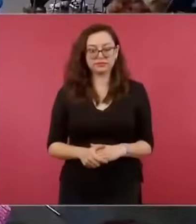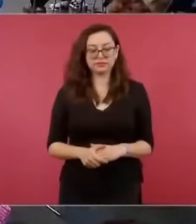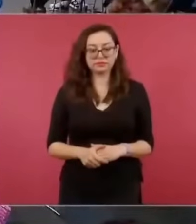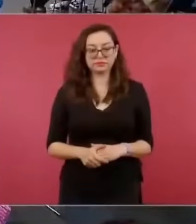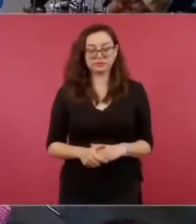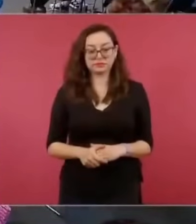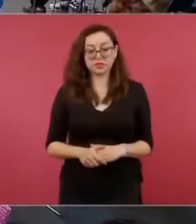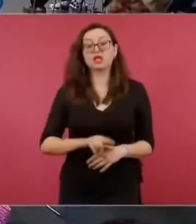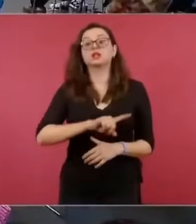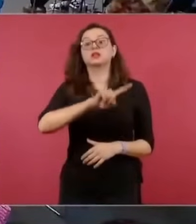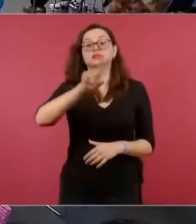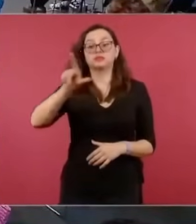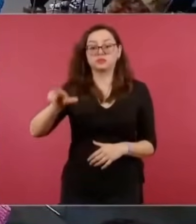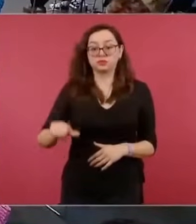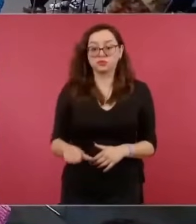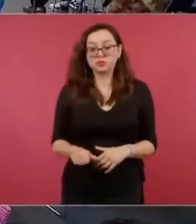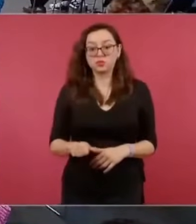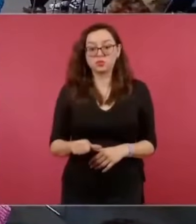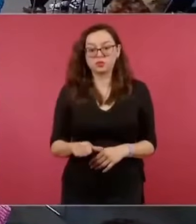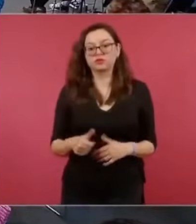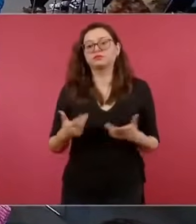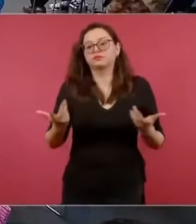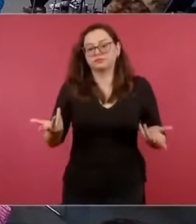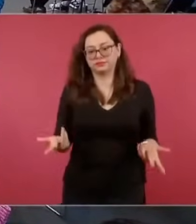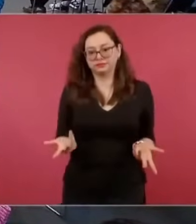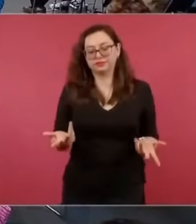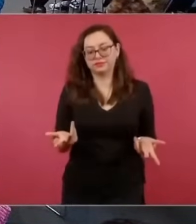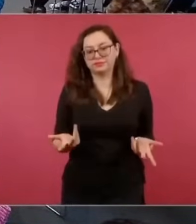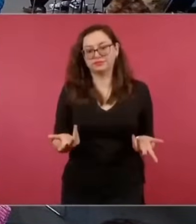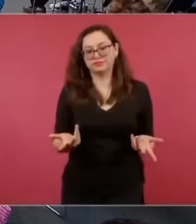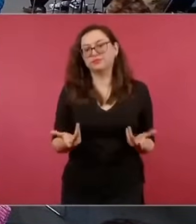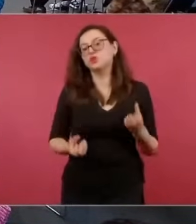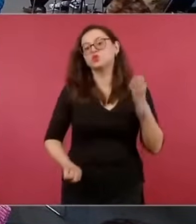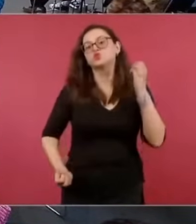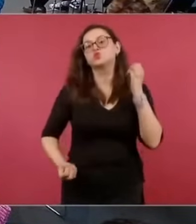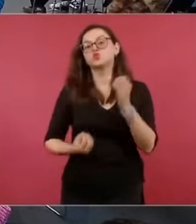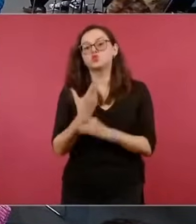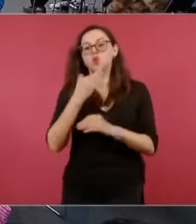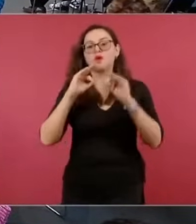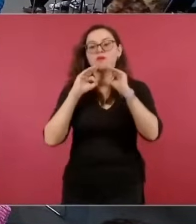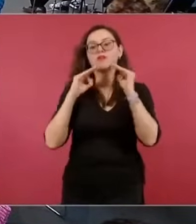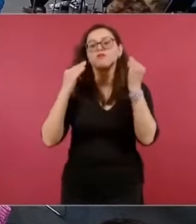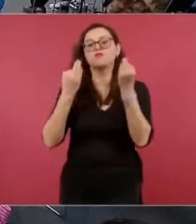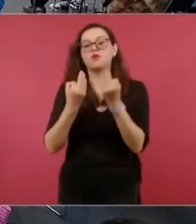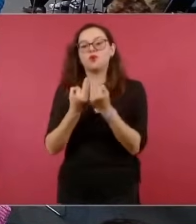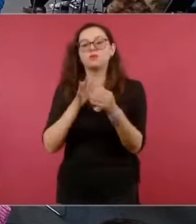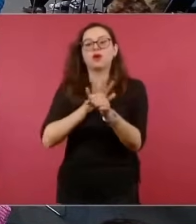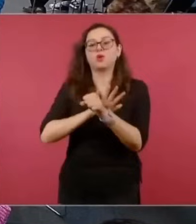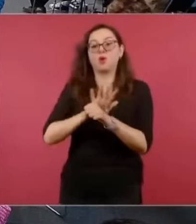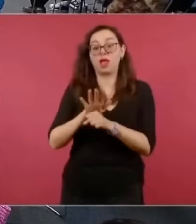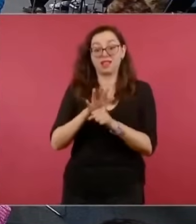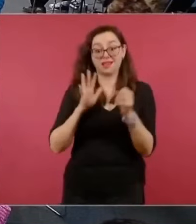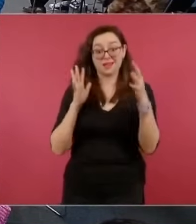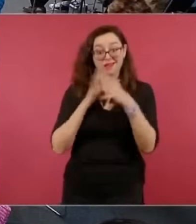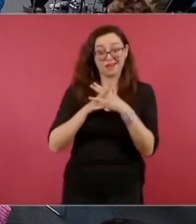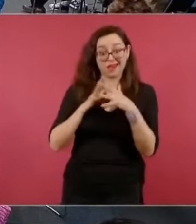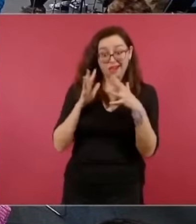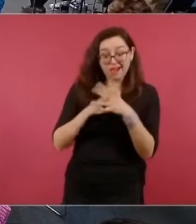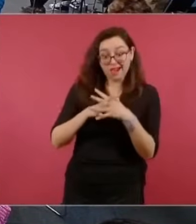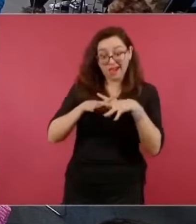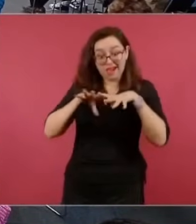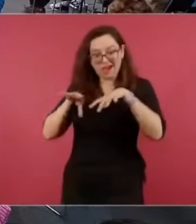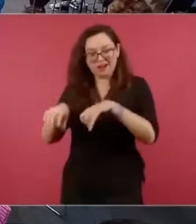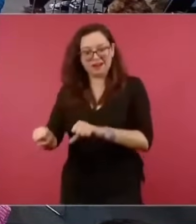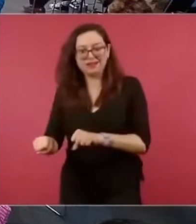Y luego viene algo que ya hemos visto aquí, cambian de estrategia en Estados Unidos.